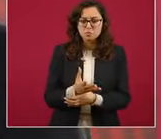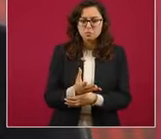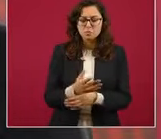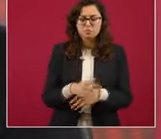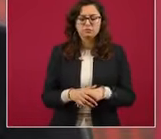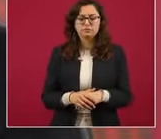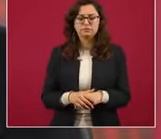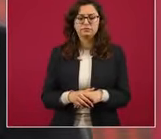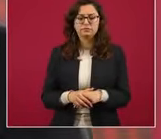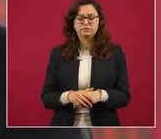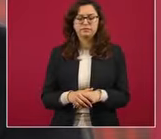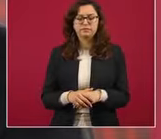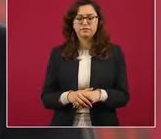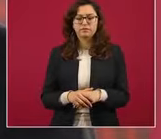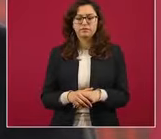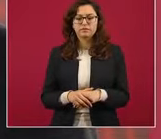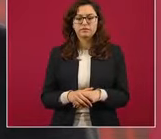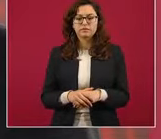Nosotros estamos